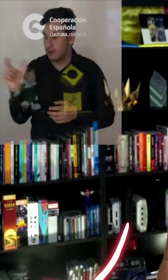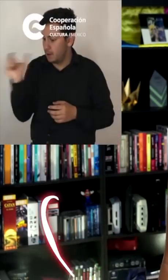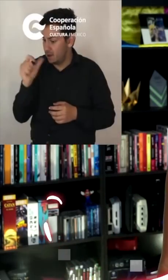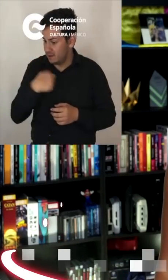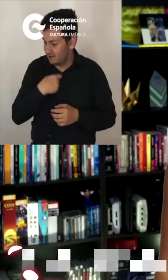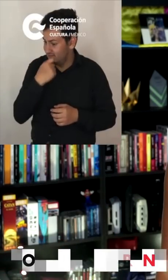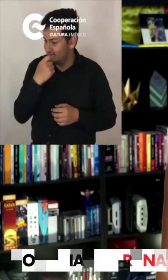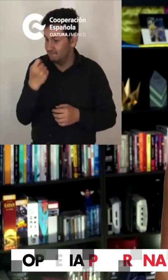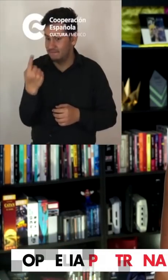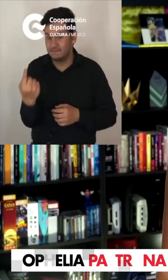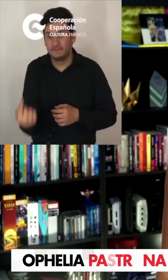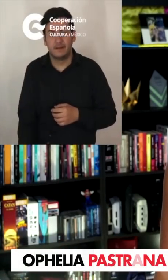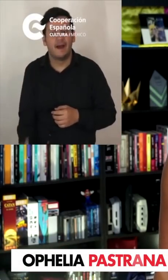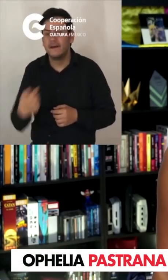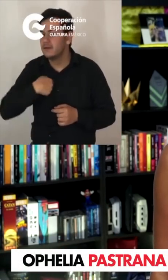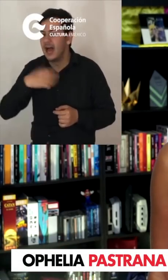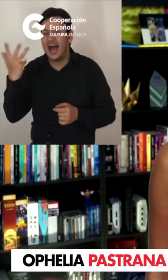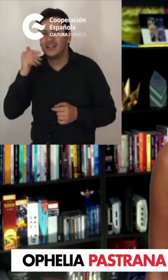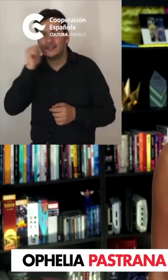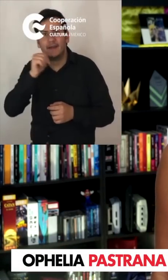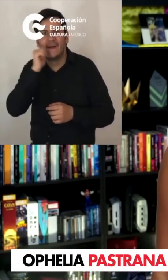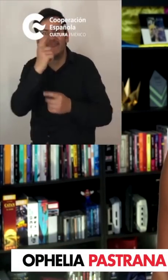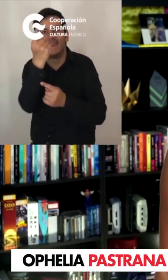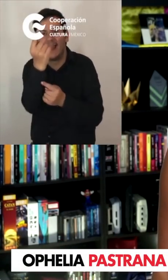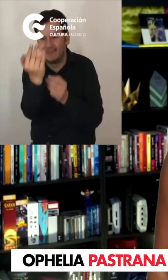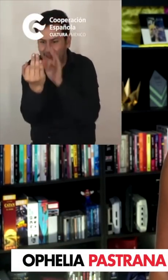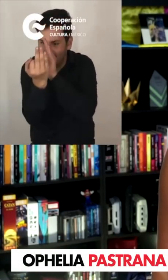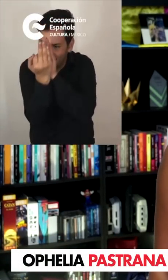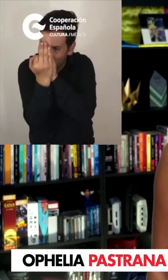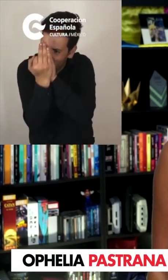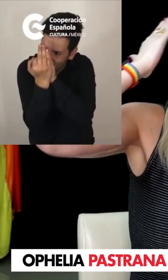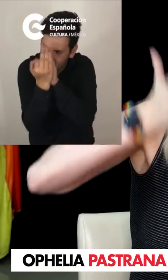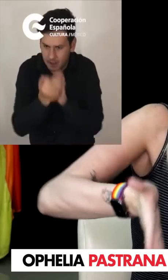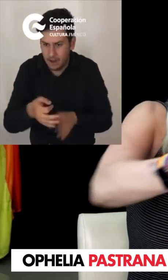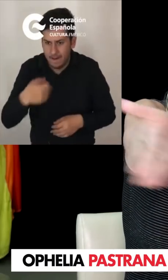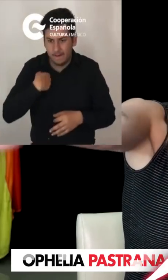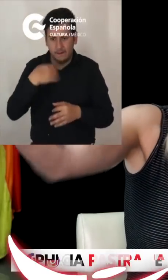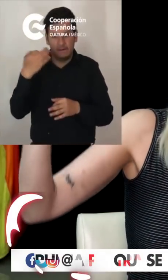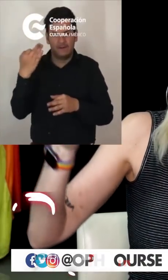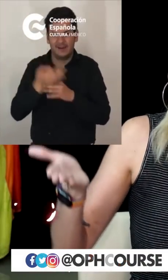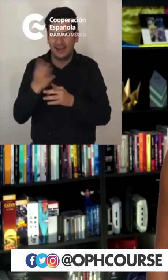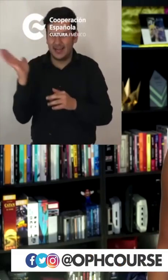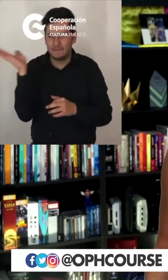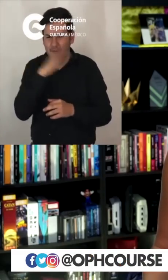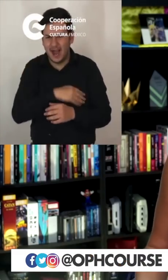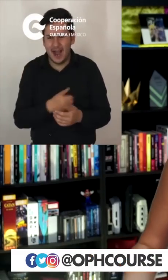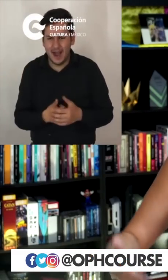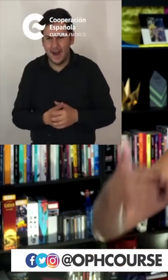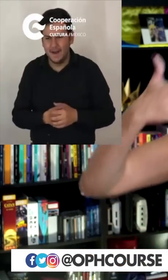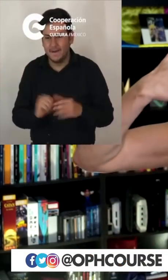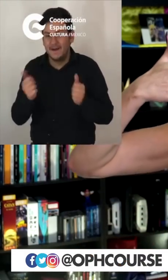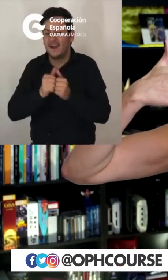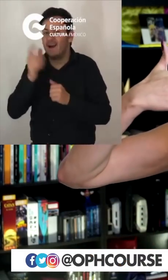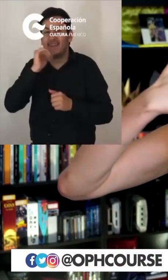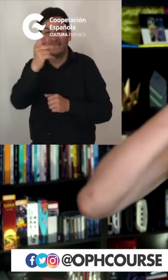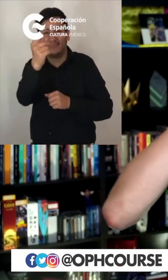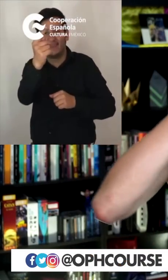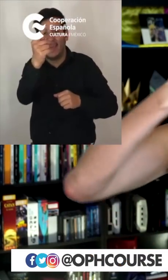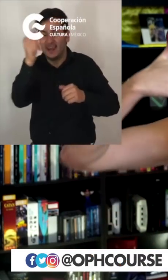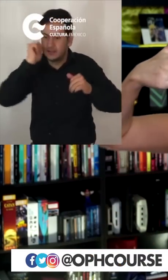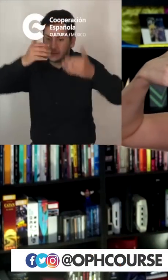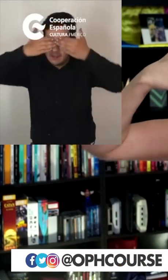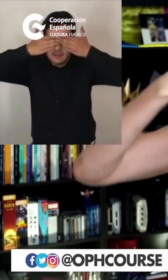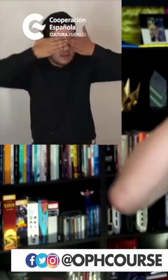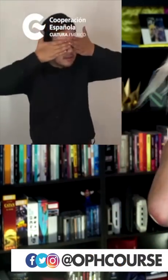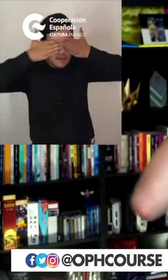Cuando yo era pequeño, mis papás me decían que no me hiciera tan cerca la tele, que porque me iba a hacer daño. ¡Lo mal que estaban! Hoy en día nos amarramos la tele a los